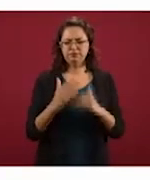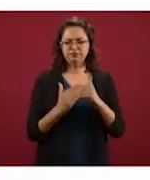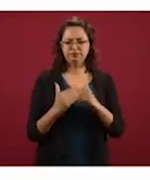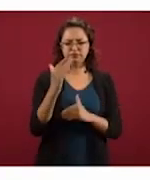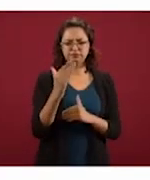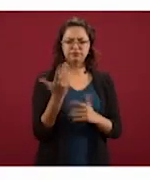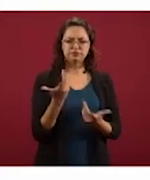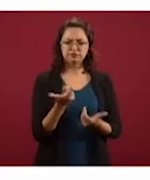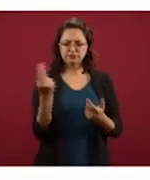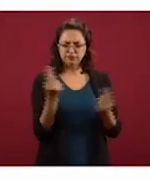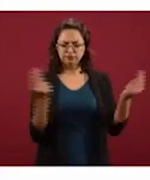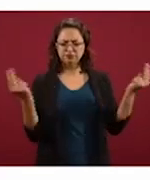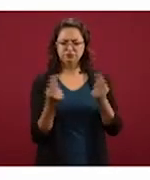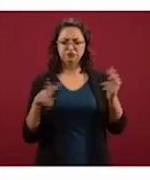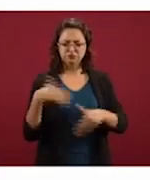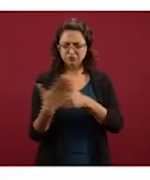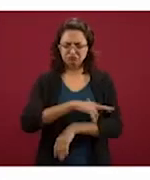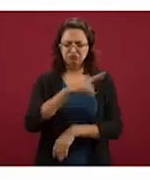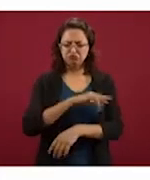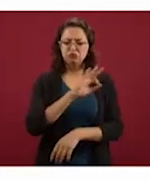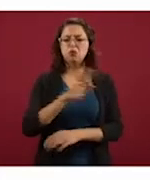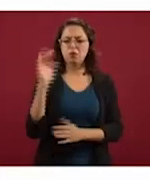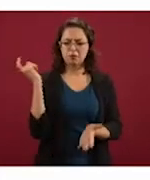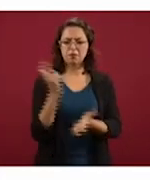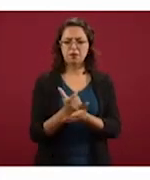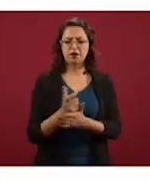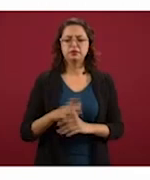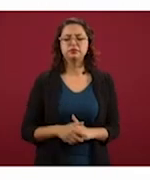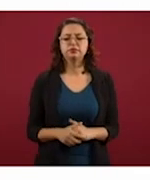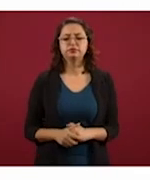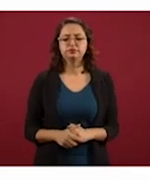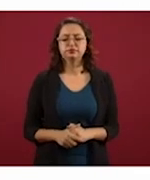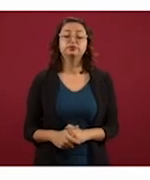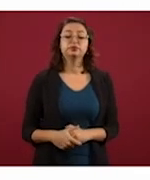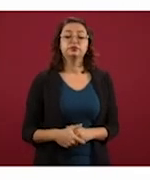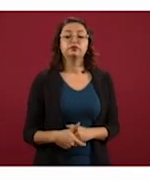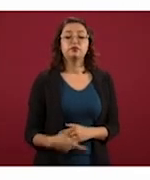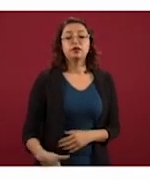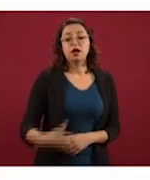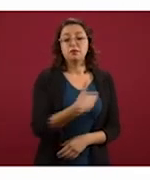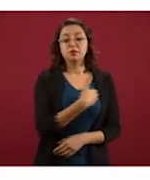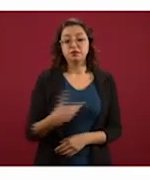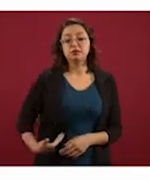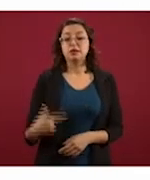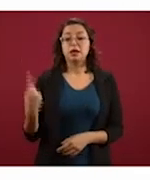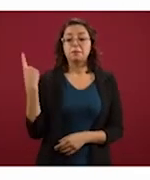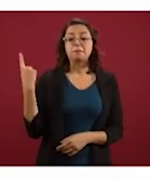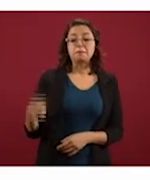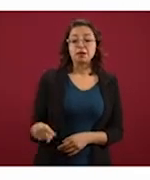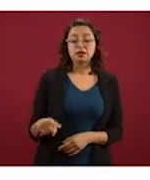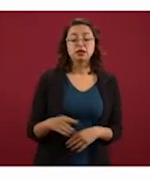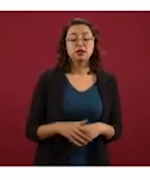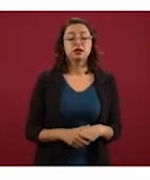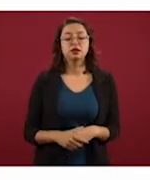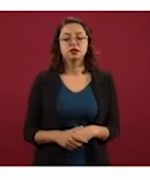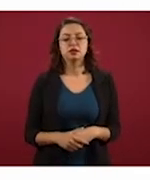de las respectivas rentas de los gasoductos. Por instrucciones del presidente, se resolverá el